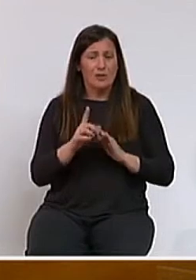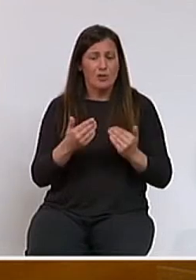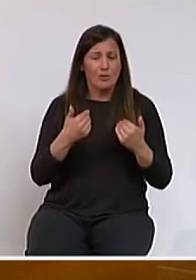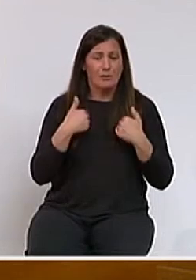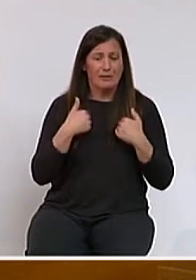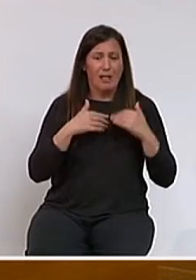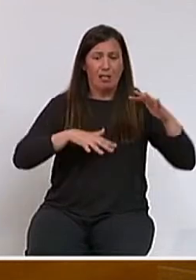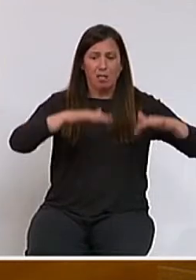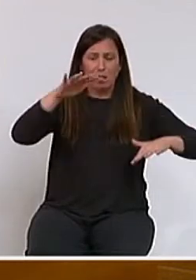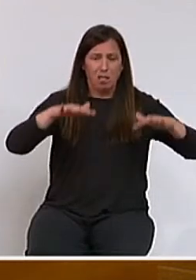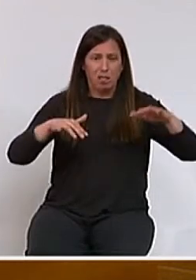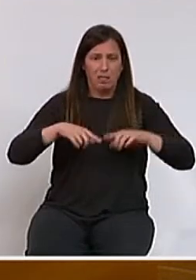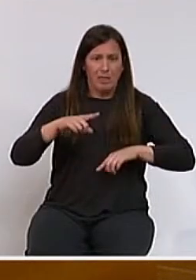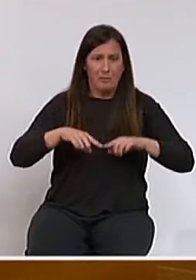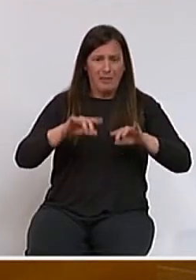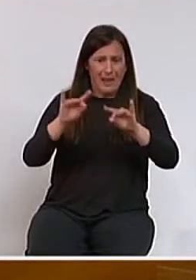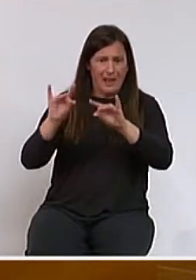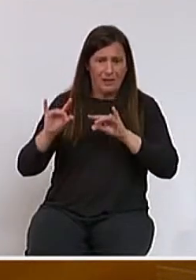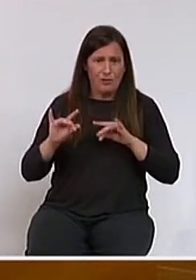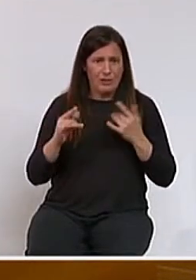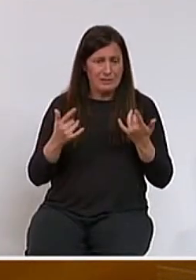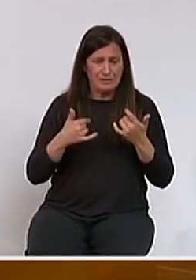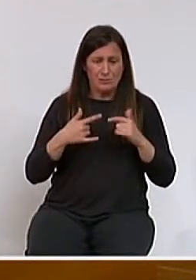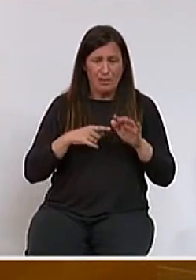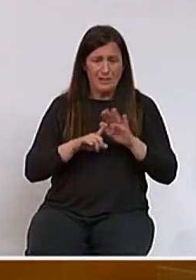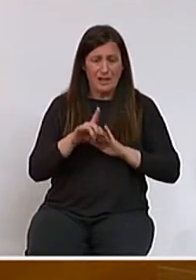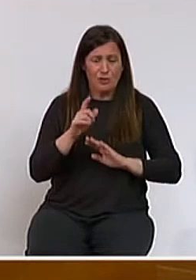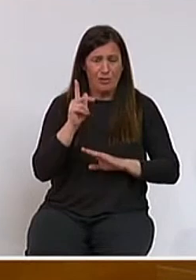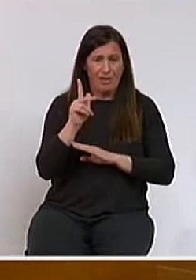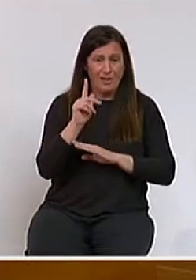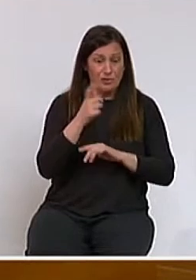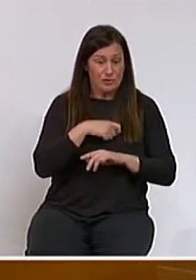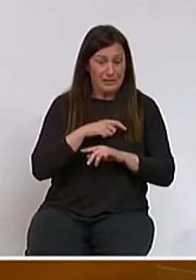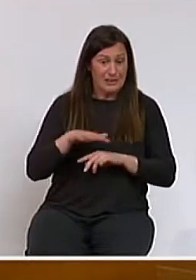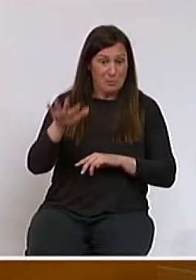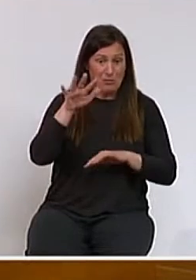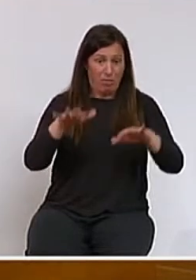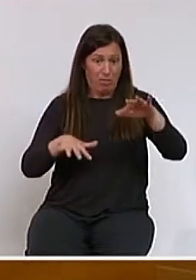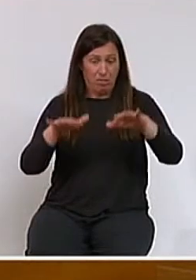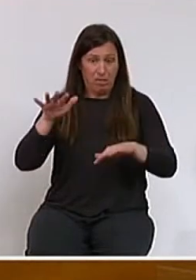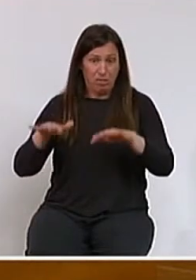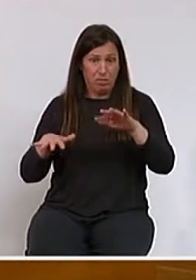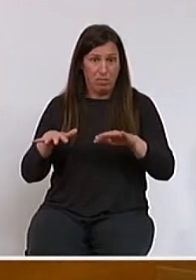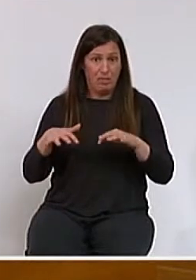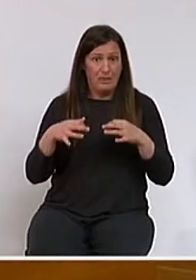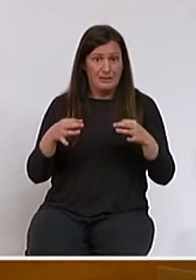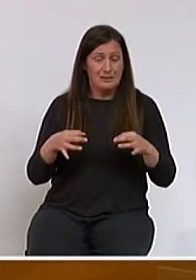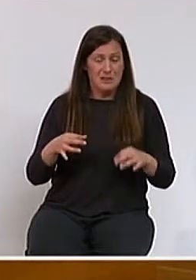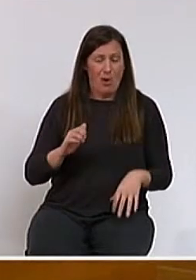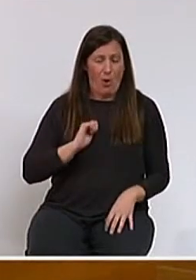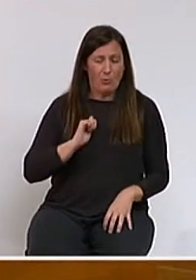entre regiones, es decir, un desarrollo desigual de derechos entre españoles, marcado por el